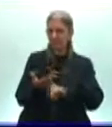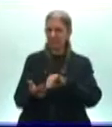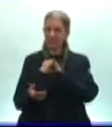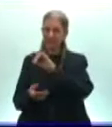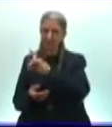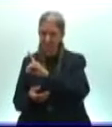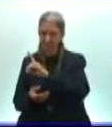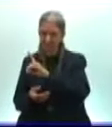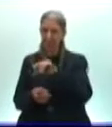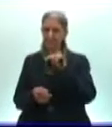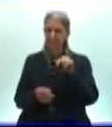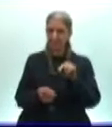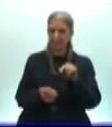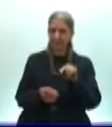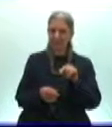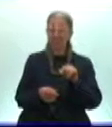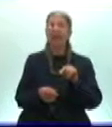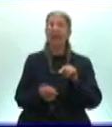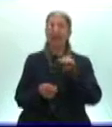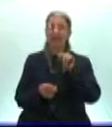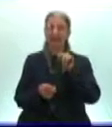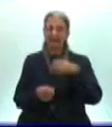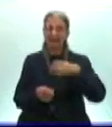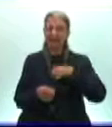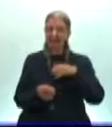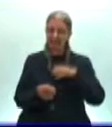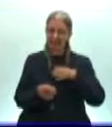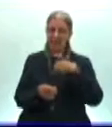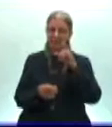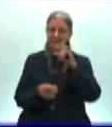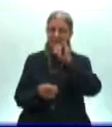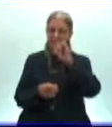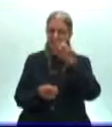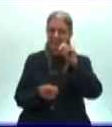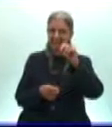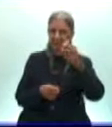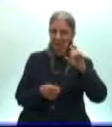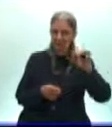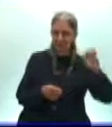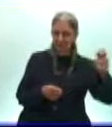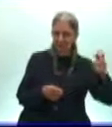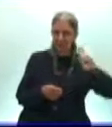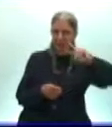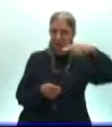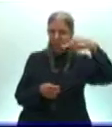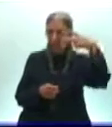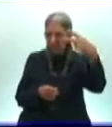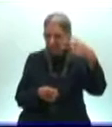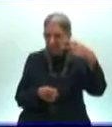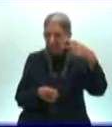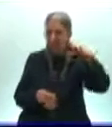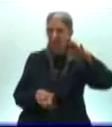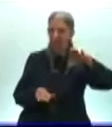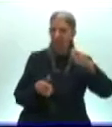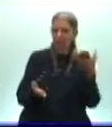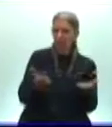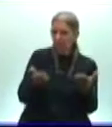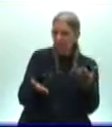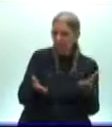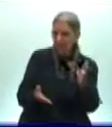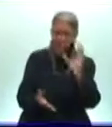Como tenemos una ecuación cuadrática, igualamos una inecuación cuadrática, igual comparamos con